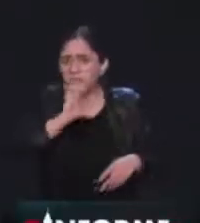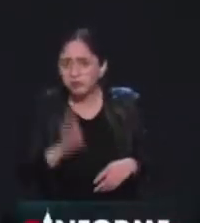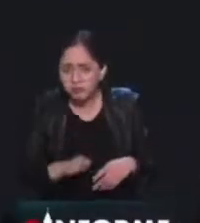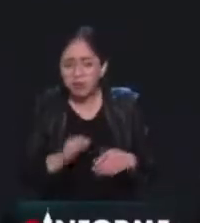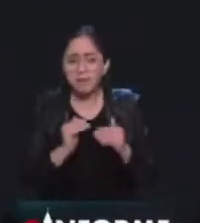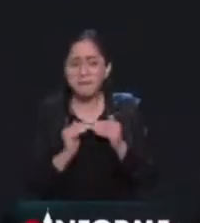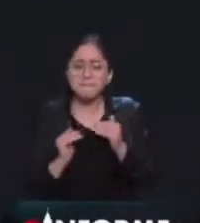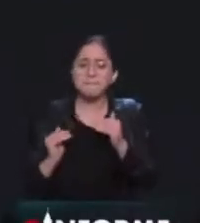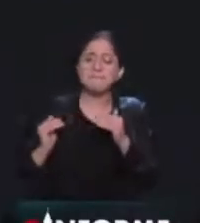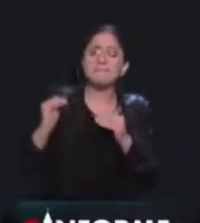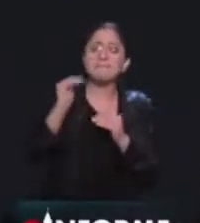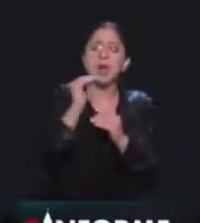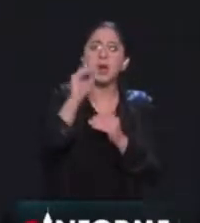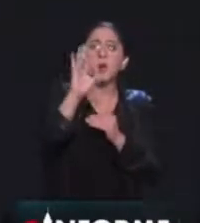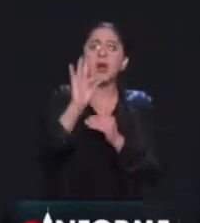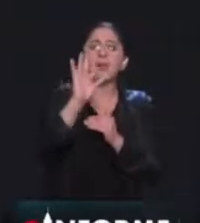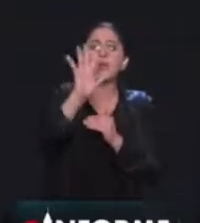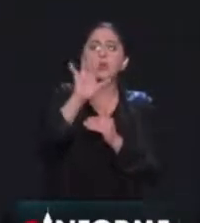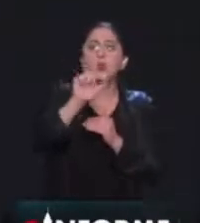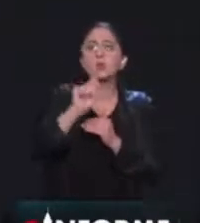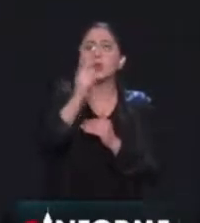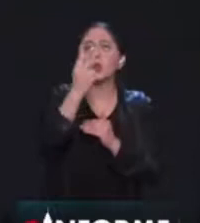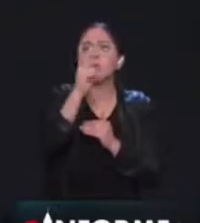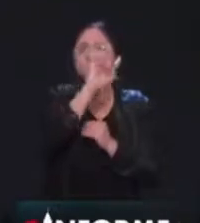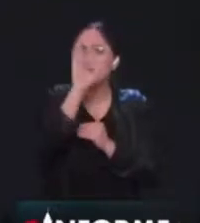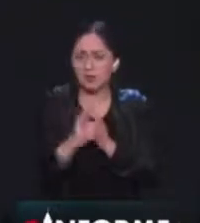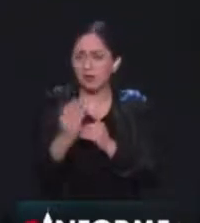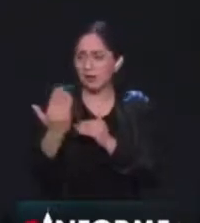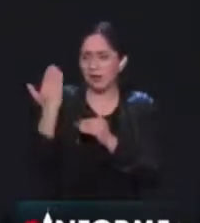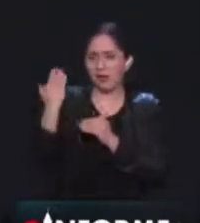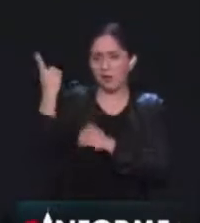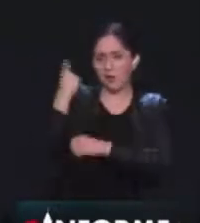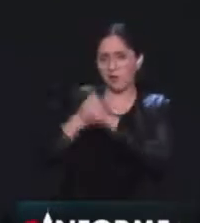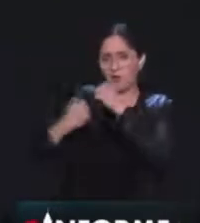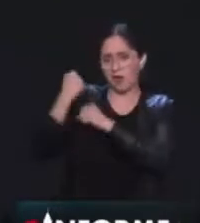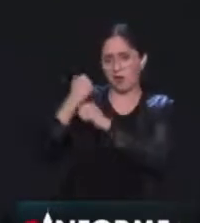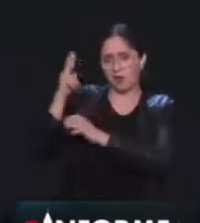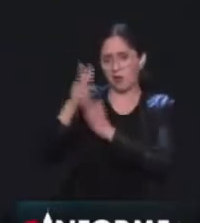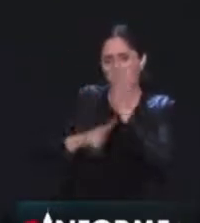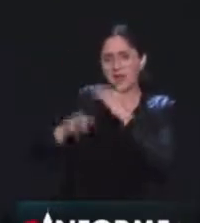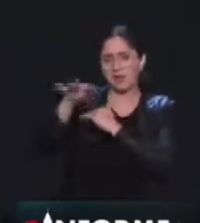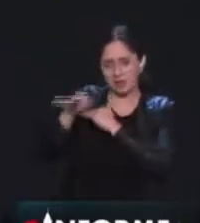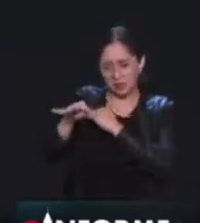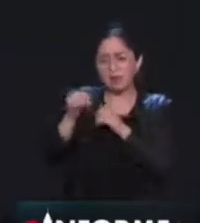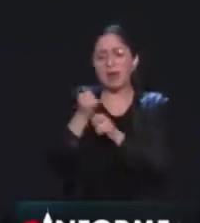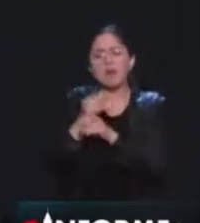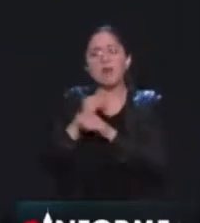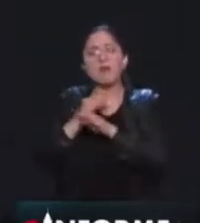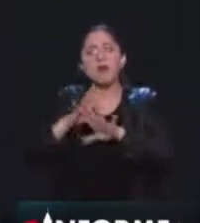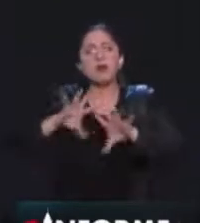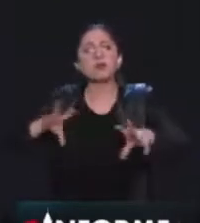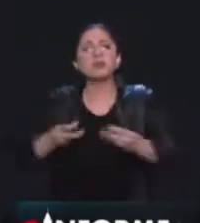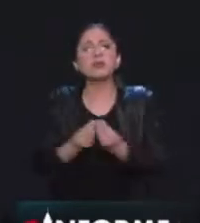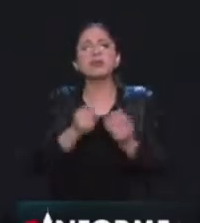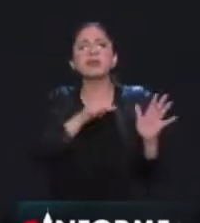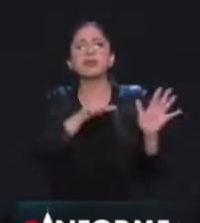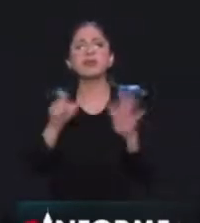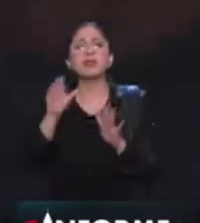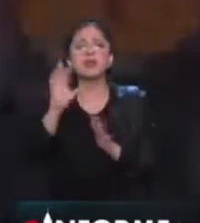en 45.2% con respecto al 2019, cuando se registró en el informe a final de año el total de